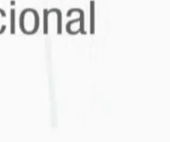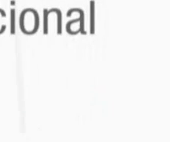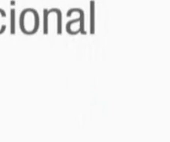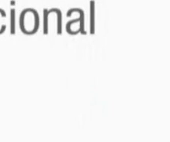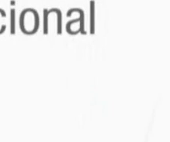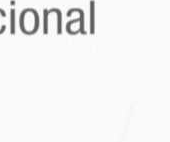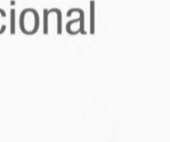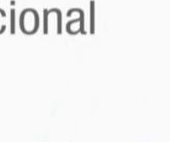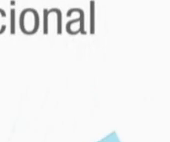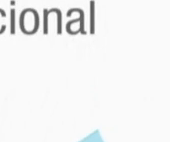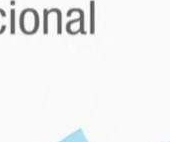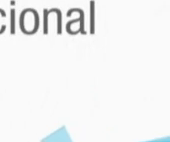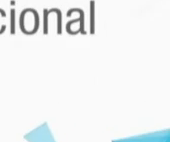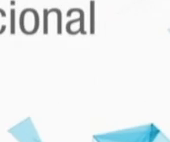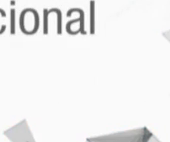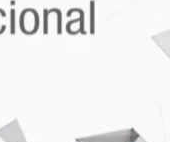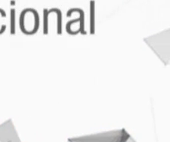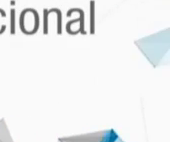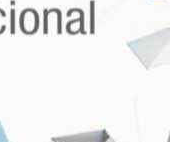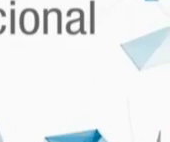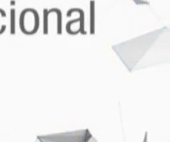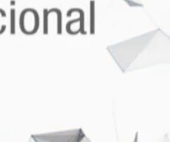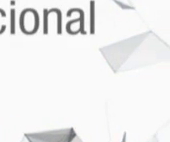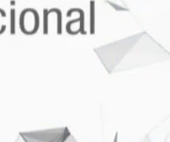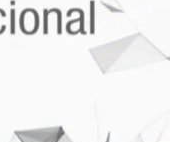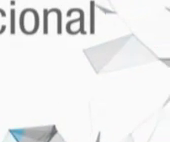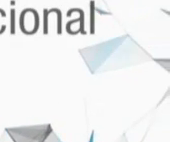Inicio de espacio promocional.